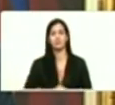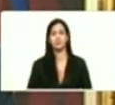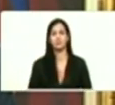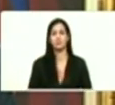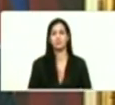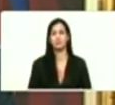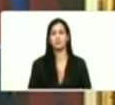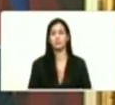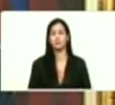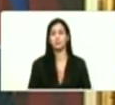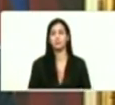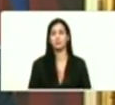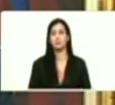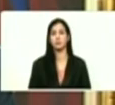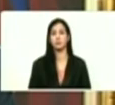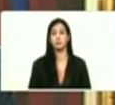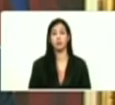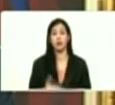hoy no es así